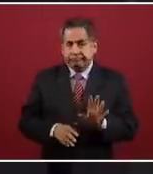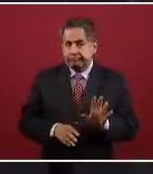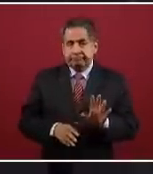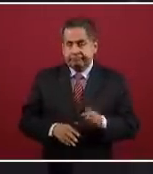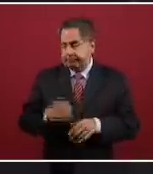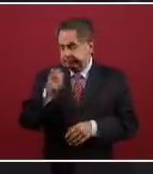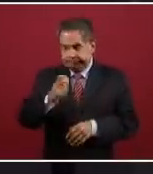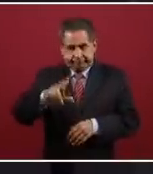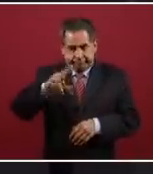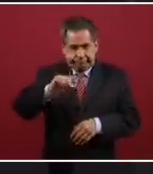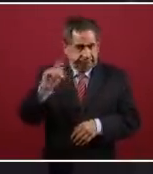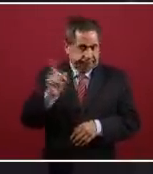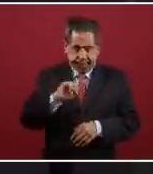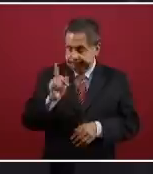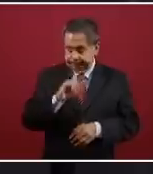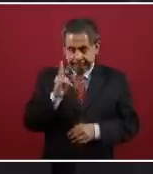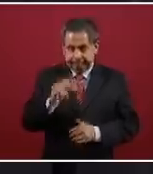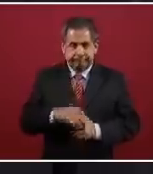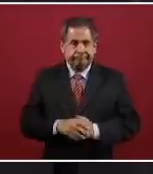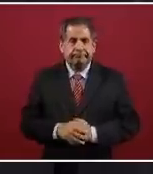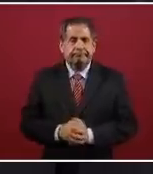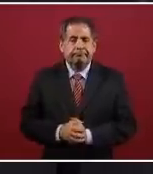Eso no.